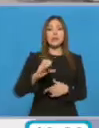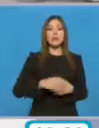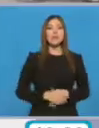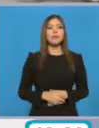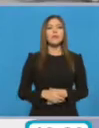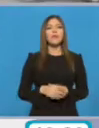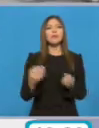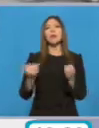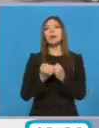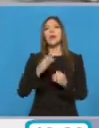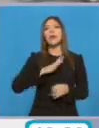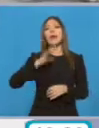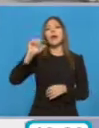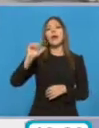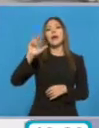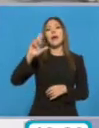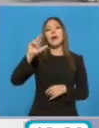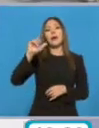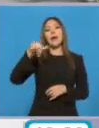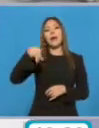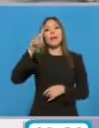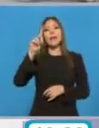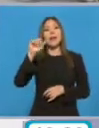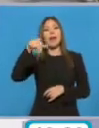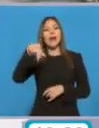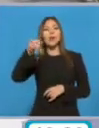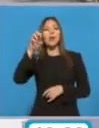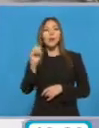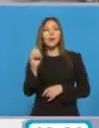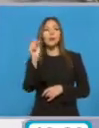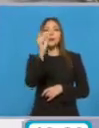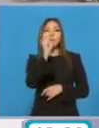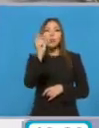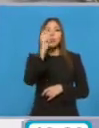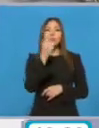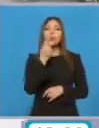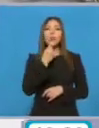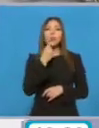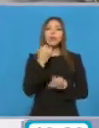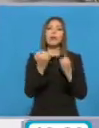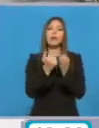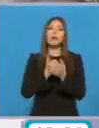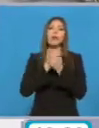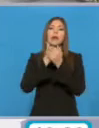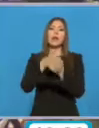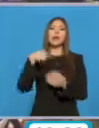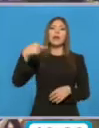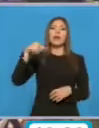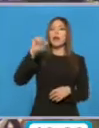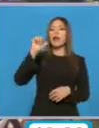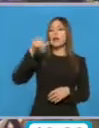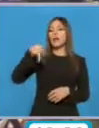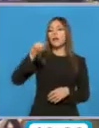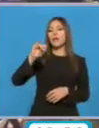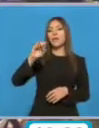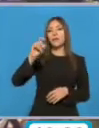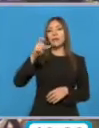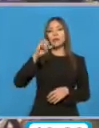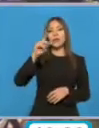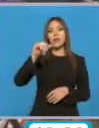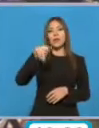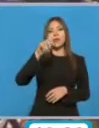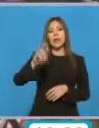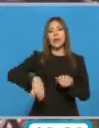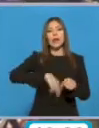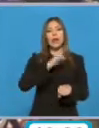en arándano. Arándano. El arándano es un regenerante. Antioxidante, ¿no? También natural. También es un antioxidante. Y un ingrediente que